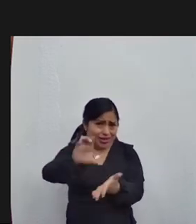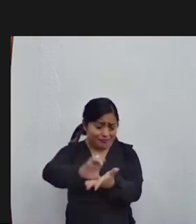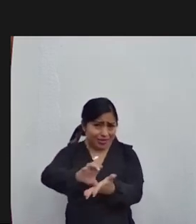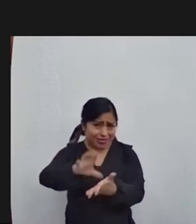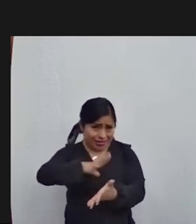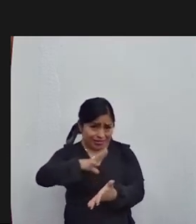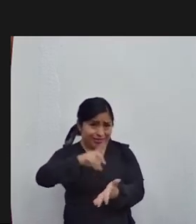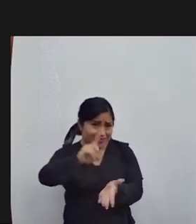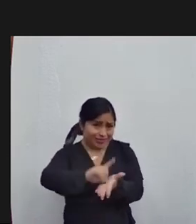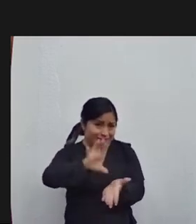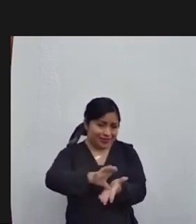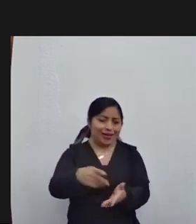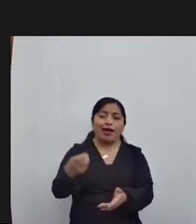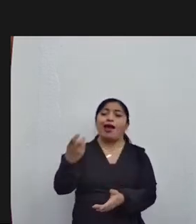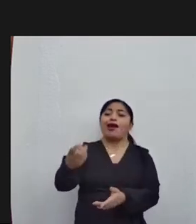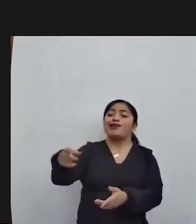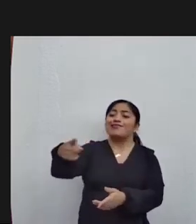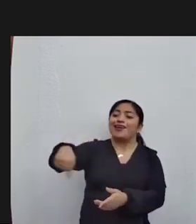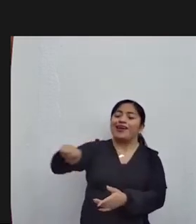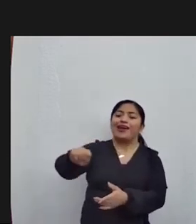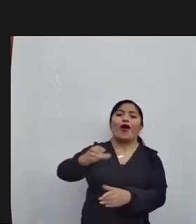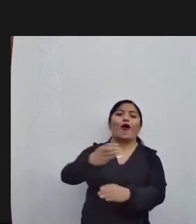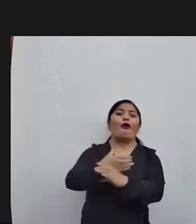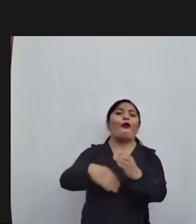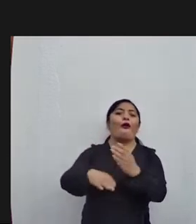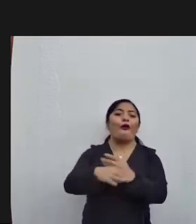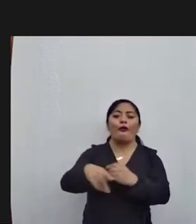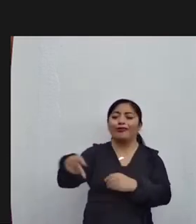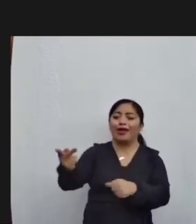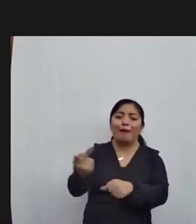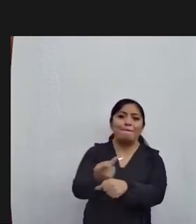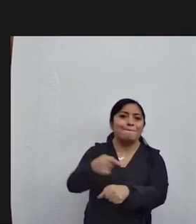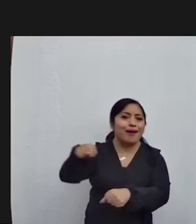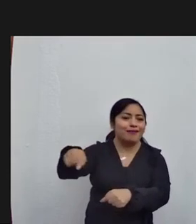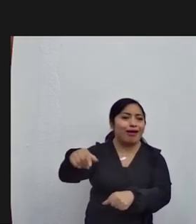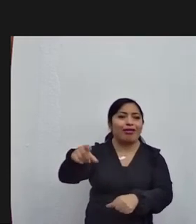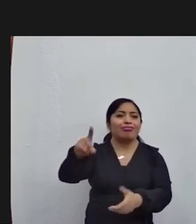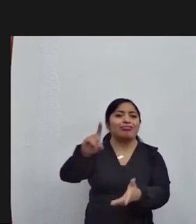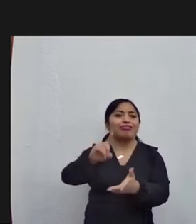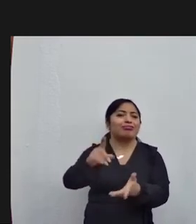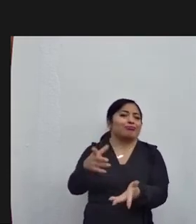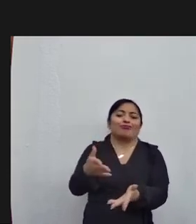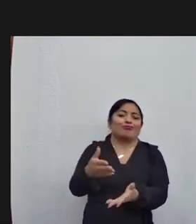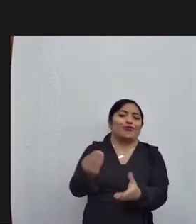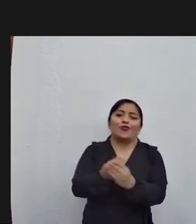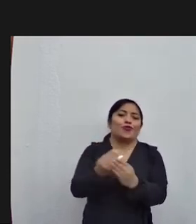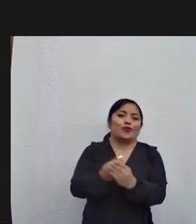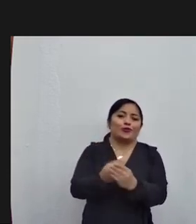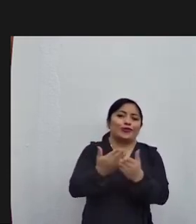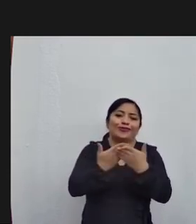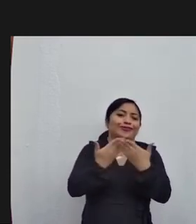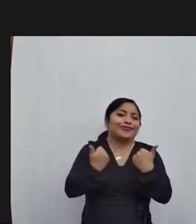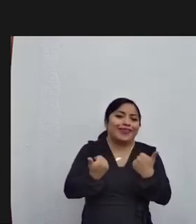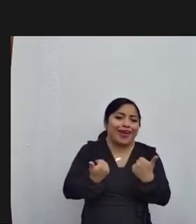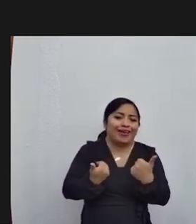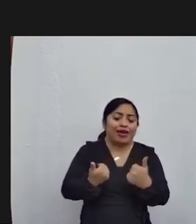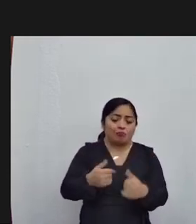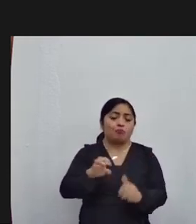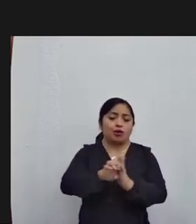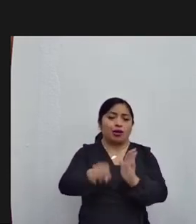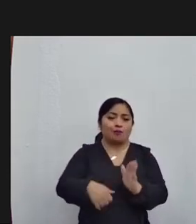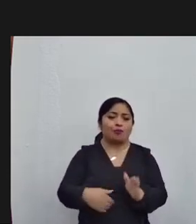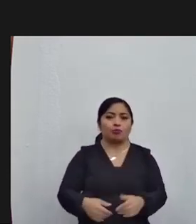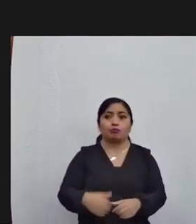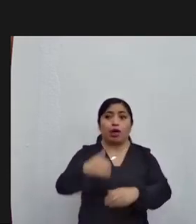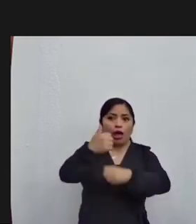Entonces, ese tipo de acciones o ese tipo de situaciones que afrontan las personas con discapacidad, que cada año tienes que hacer un